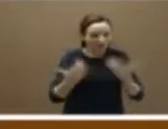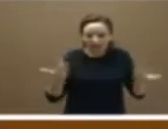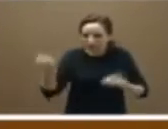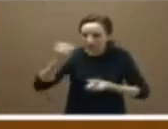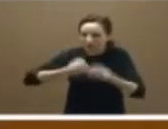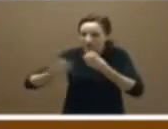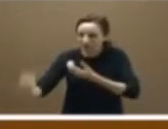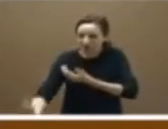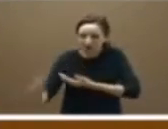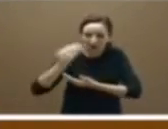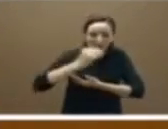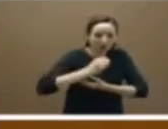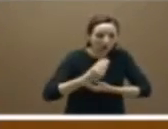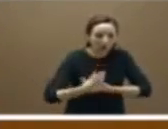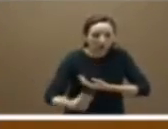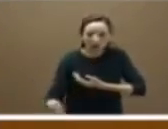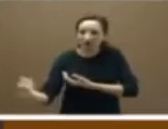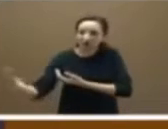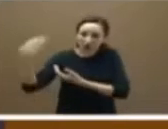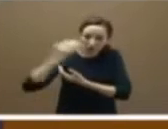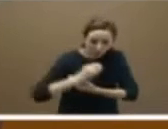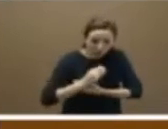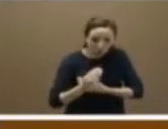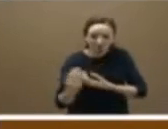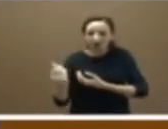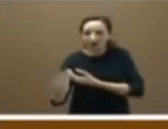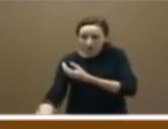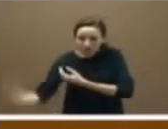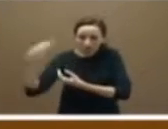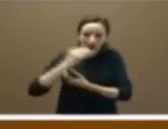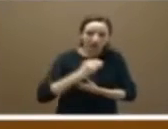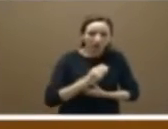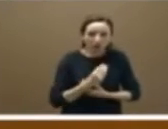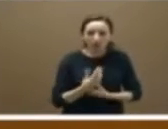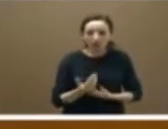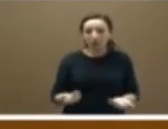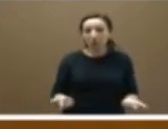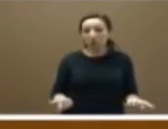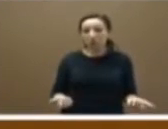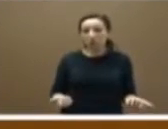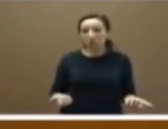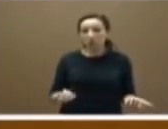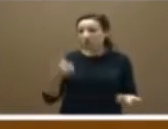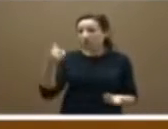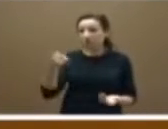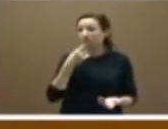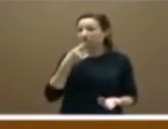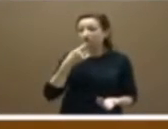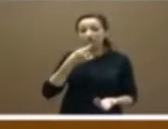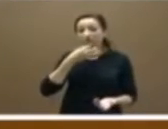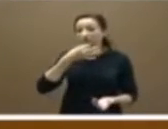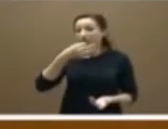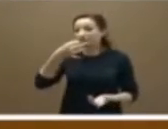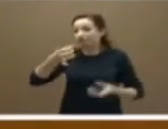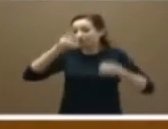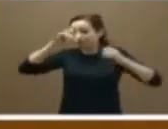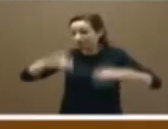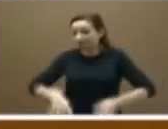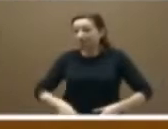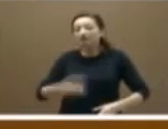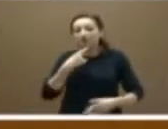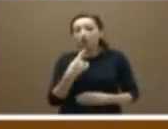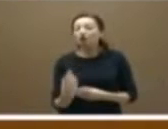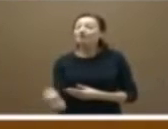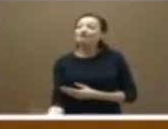Financiación, financiación, financiación, financiación. A eso se ha dedicado. Le he dicho, financiación por